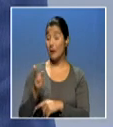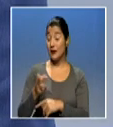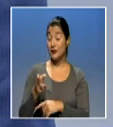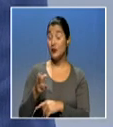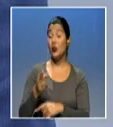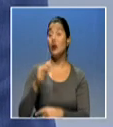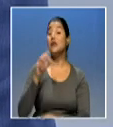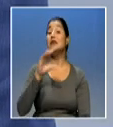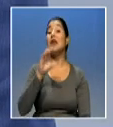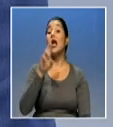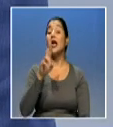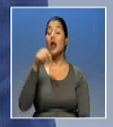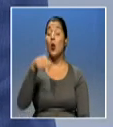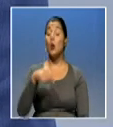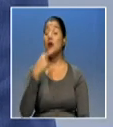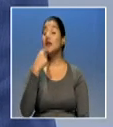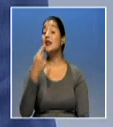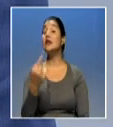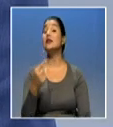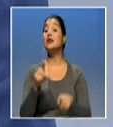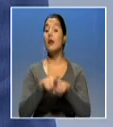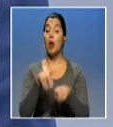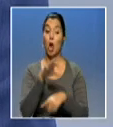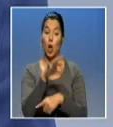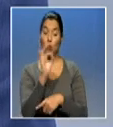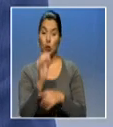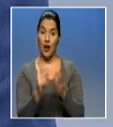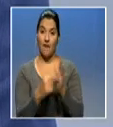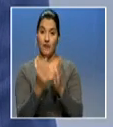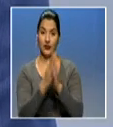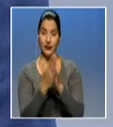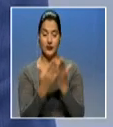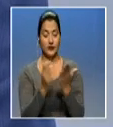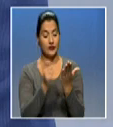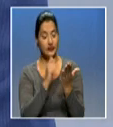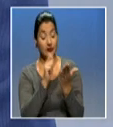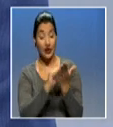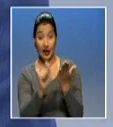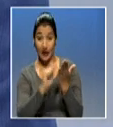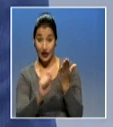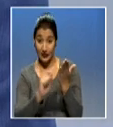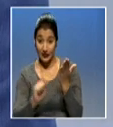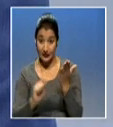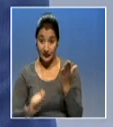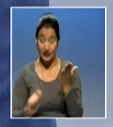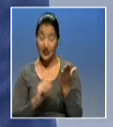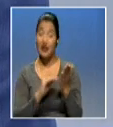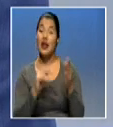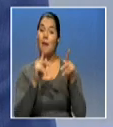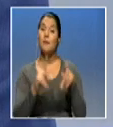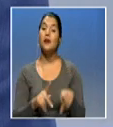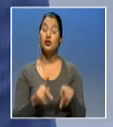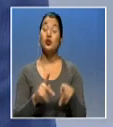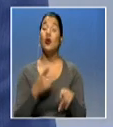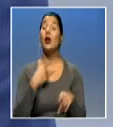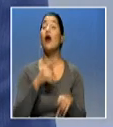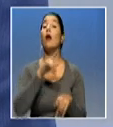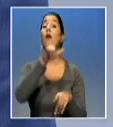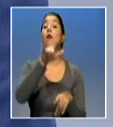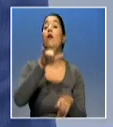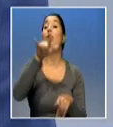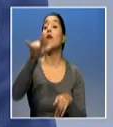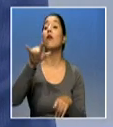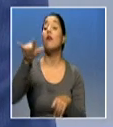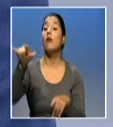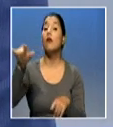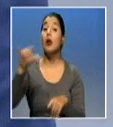el encontrarse una libreta en la cual se hacía un listado de los países con los cuales Costa Rica no